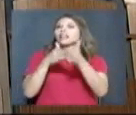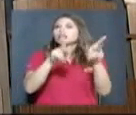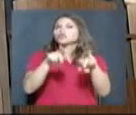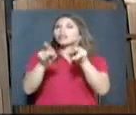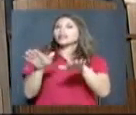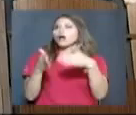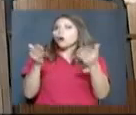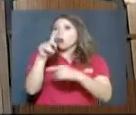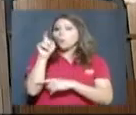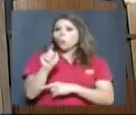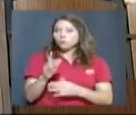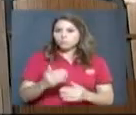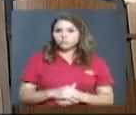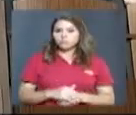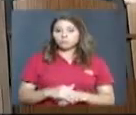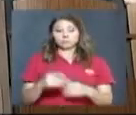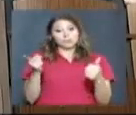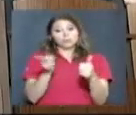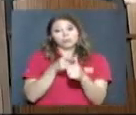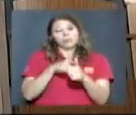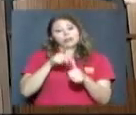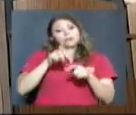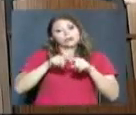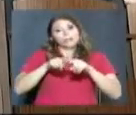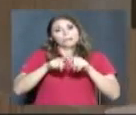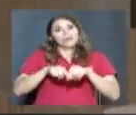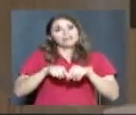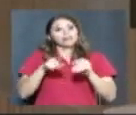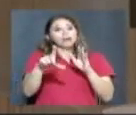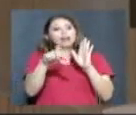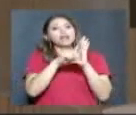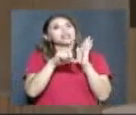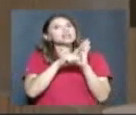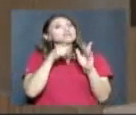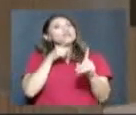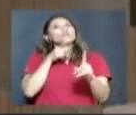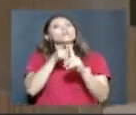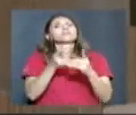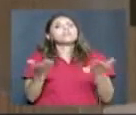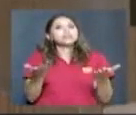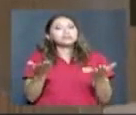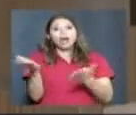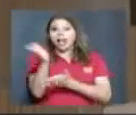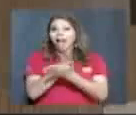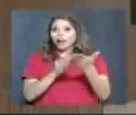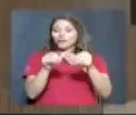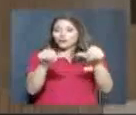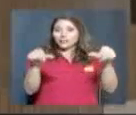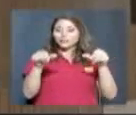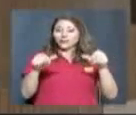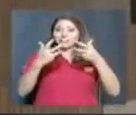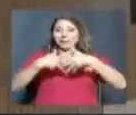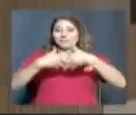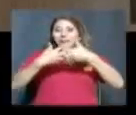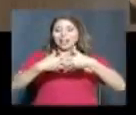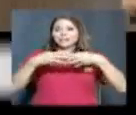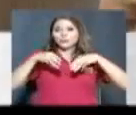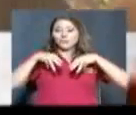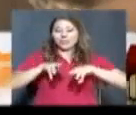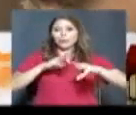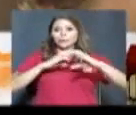Bueno, yo diría que en primer lugar depende de cuál es la orientación de la legislación, y hay algunos sectores del empresariado, aquí tenemos un paquete de cosas, de medios en este